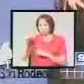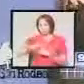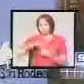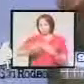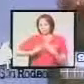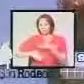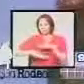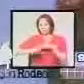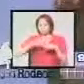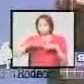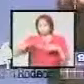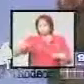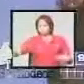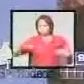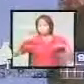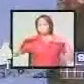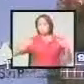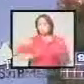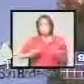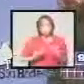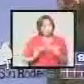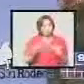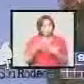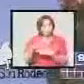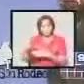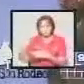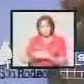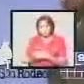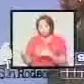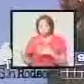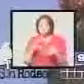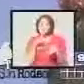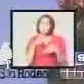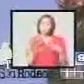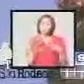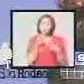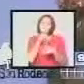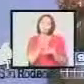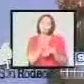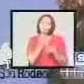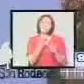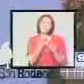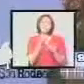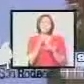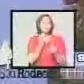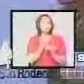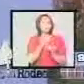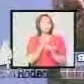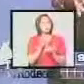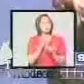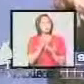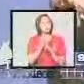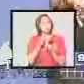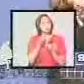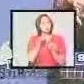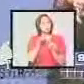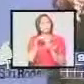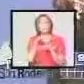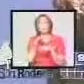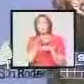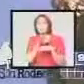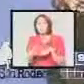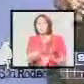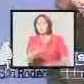van a invertir, cómo se van a invertir y en realidad cuál es la posición del banco en este momento, hacia dónde están dirigiendo el futuro,